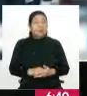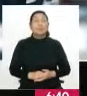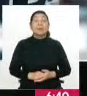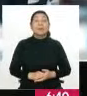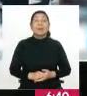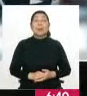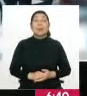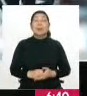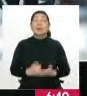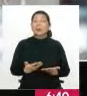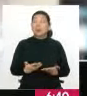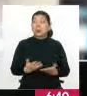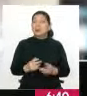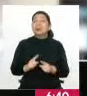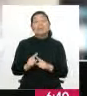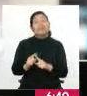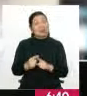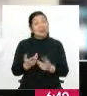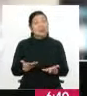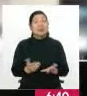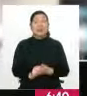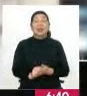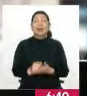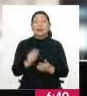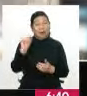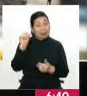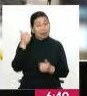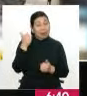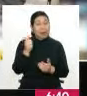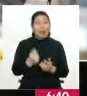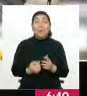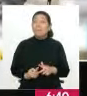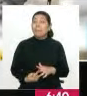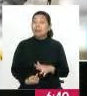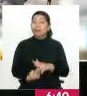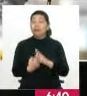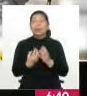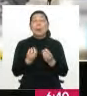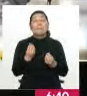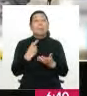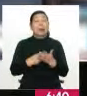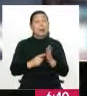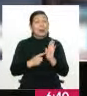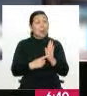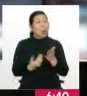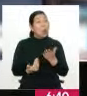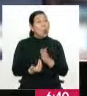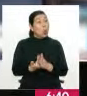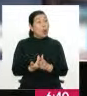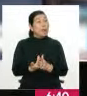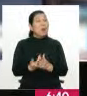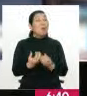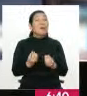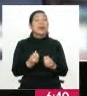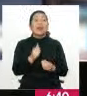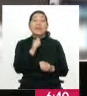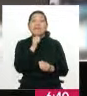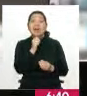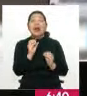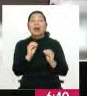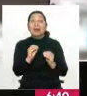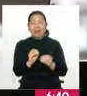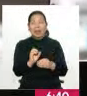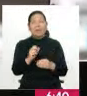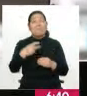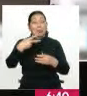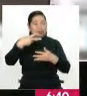Sí, yo creo que es multifactorial. Hay que recordar que el principal factor de riesgo para que aparezcan nuevas variantes es que todavía existan